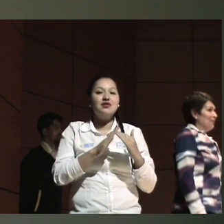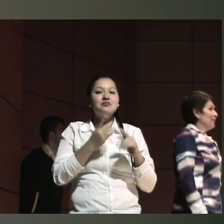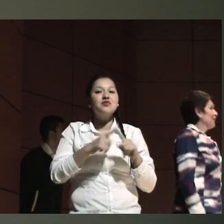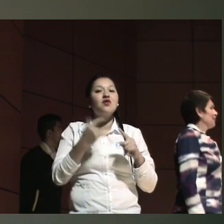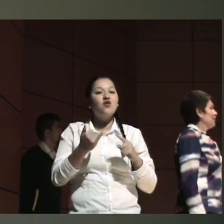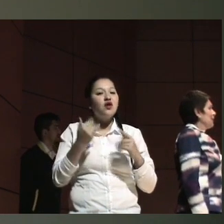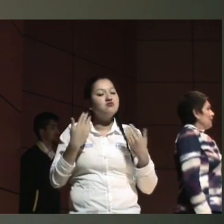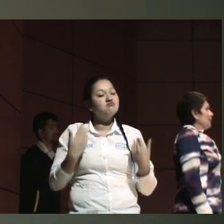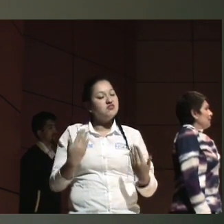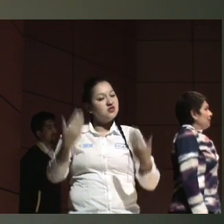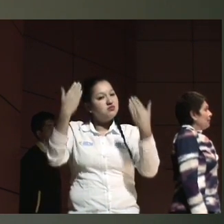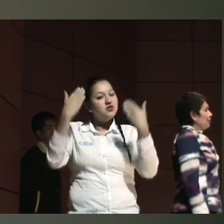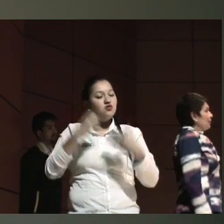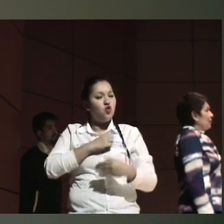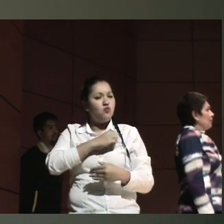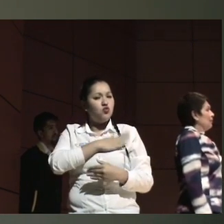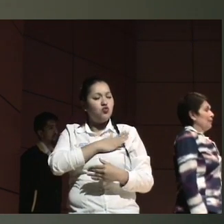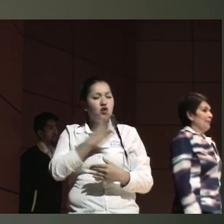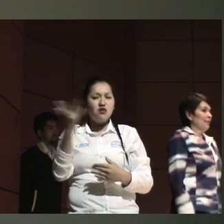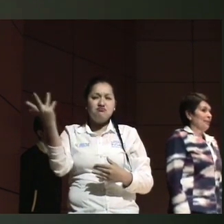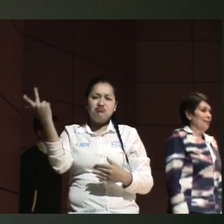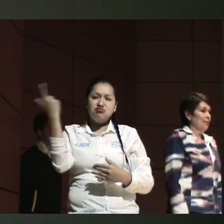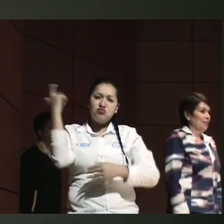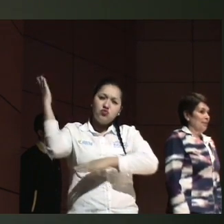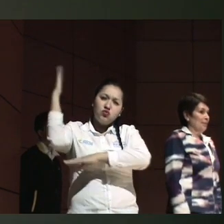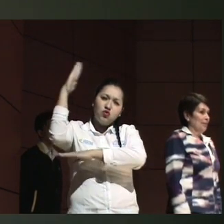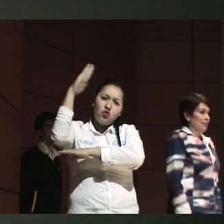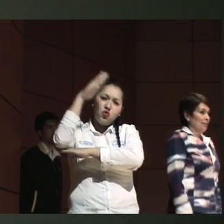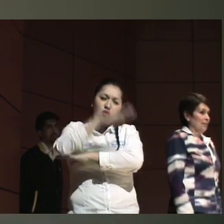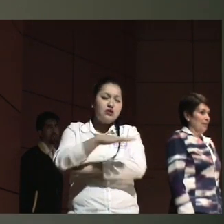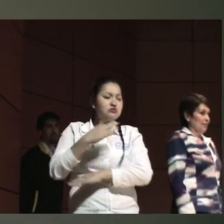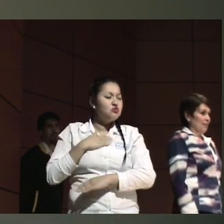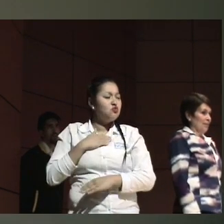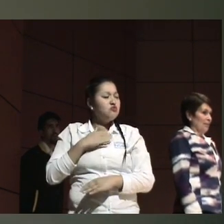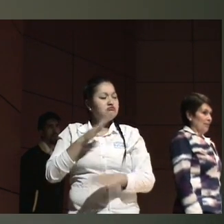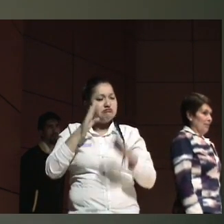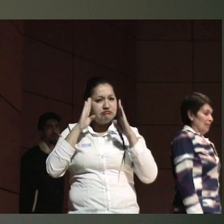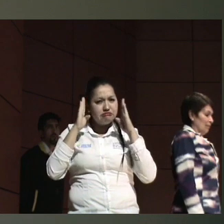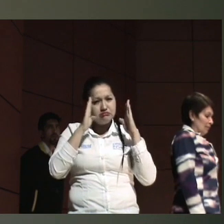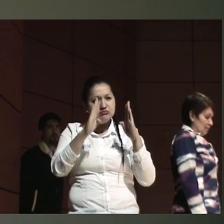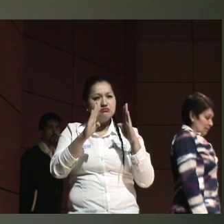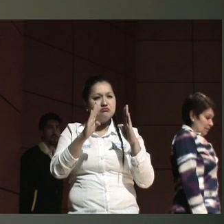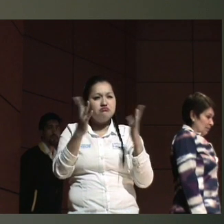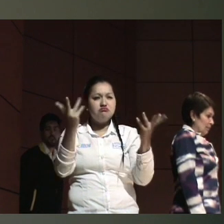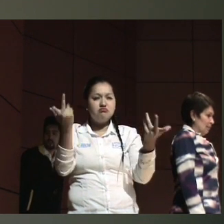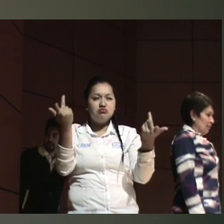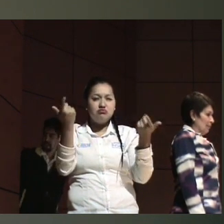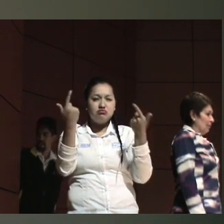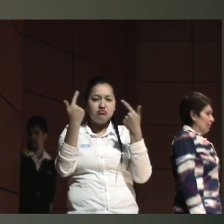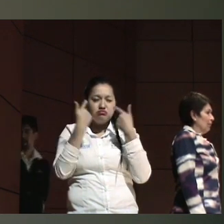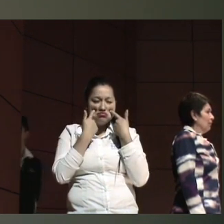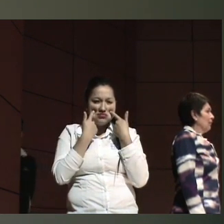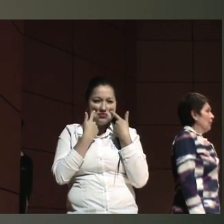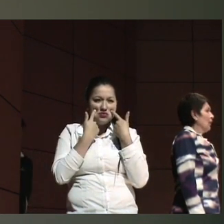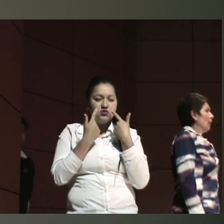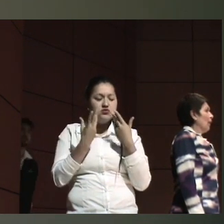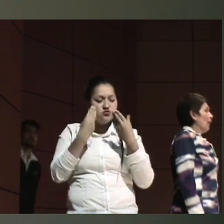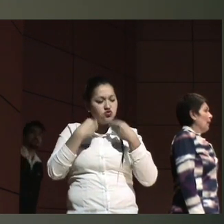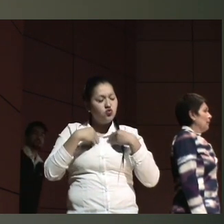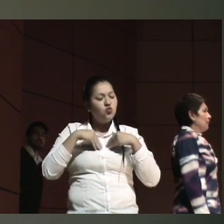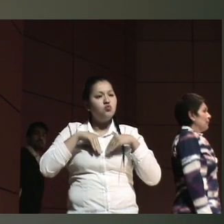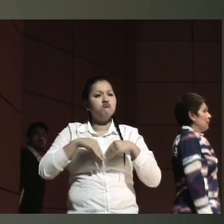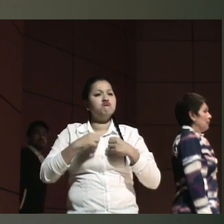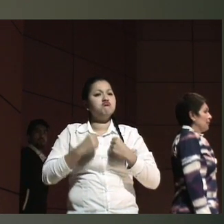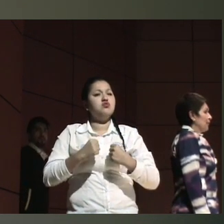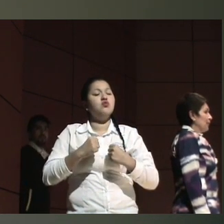es haber tenido la oportunidad de escuchar a lo largo de la jornada del día a los diferentes interventores y nutrirse de su